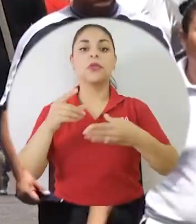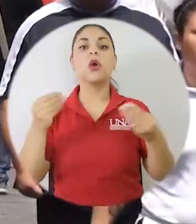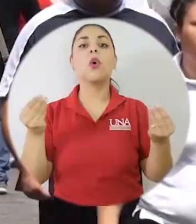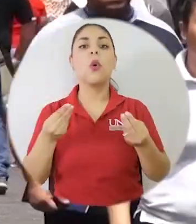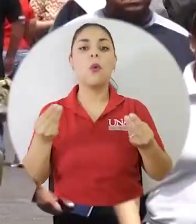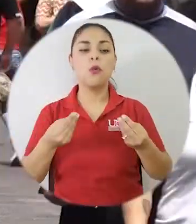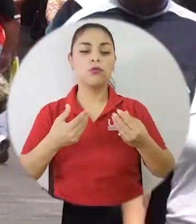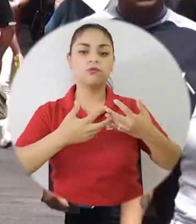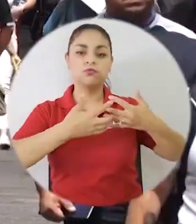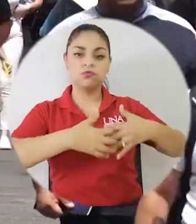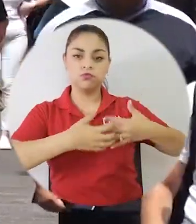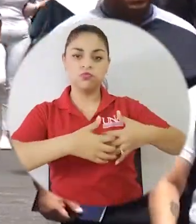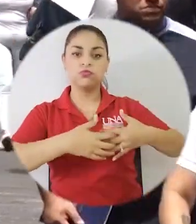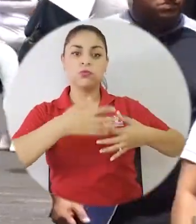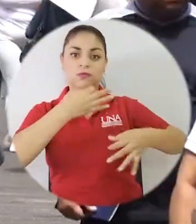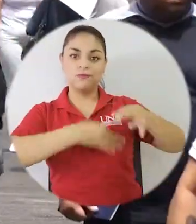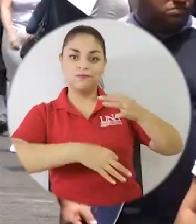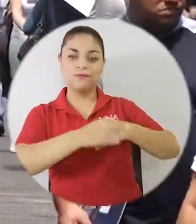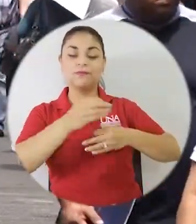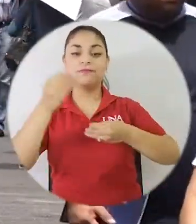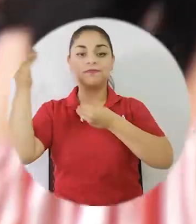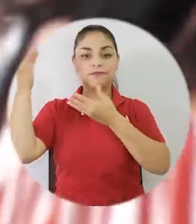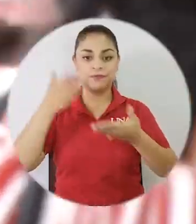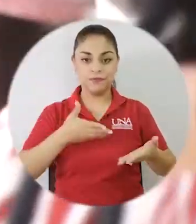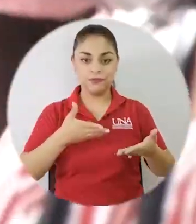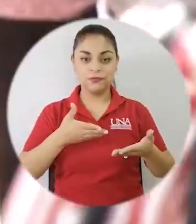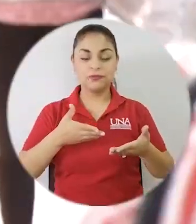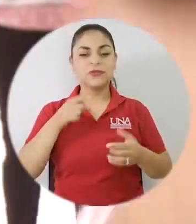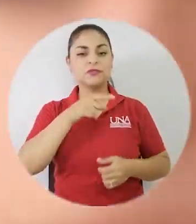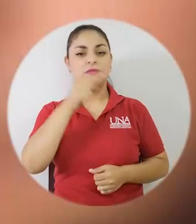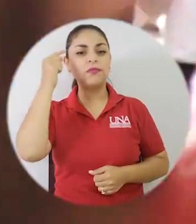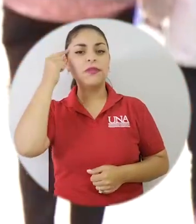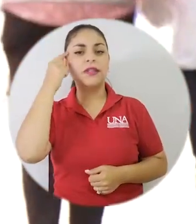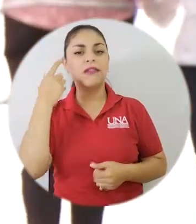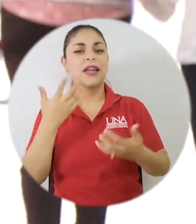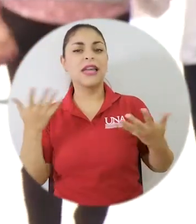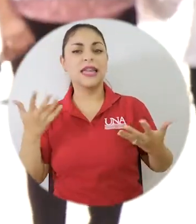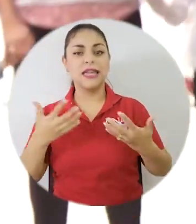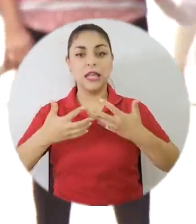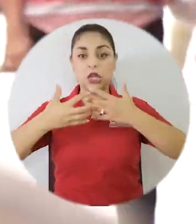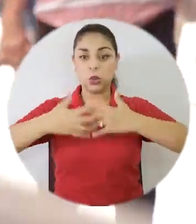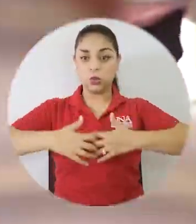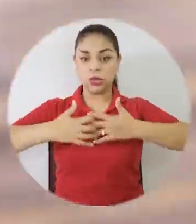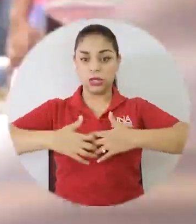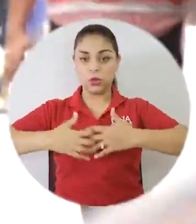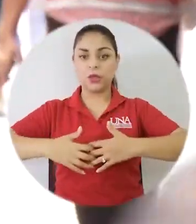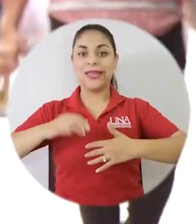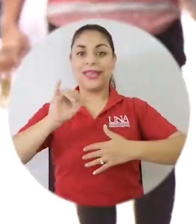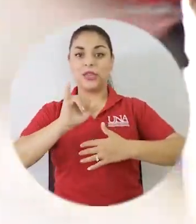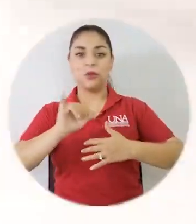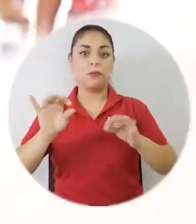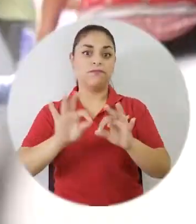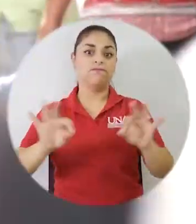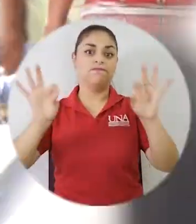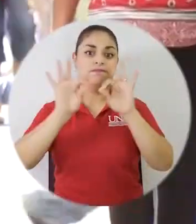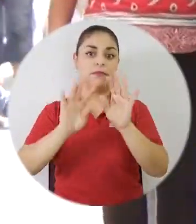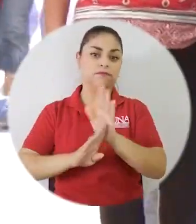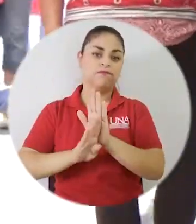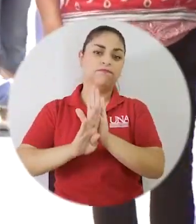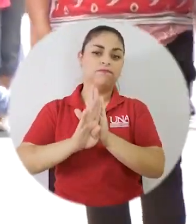de industrialización por sustitución de importaciones. Se creía que la industrialización era el motor de crecimiento, que podía